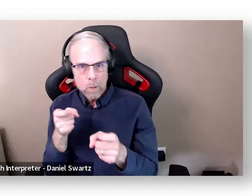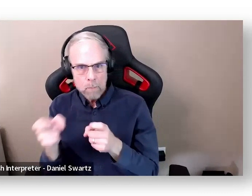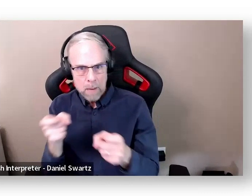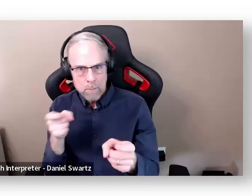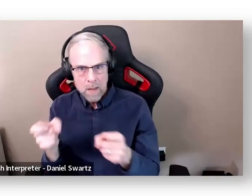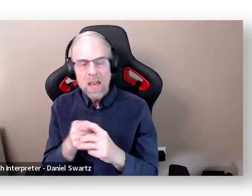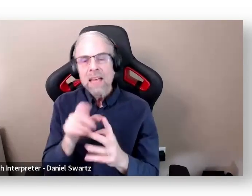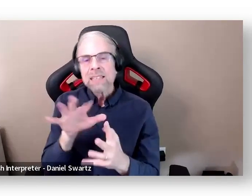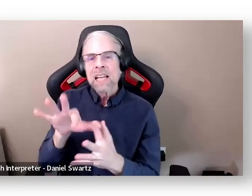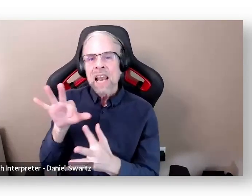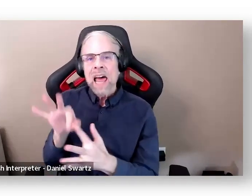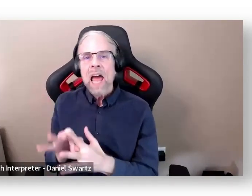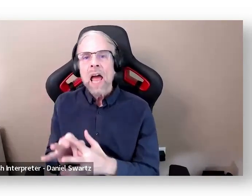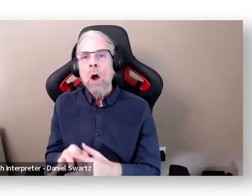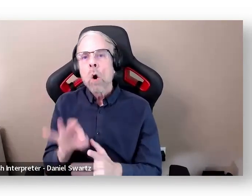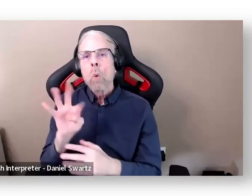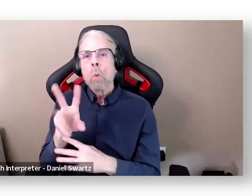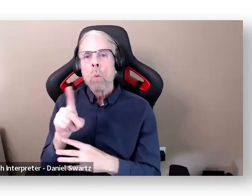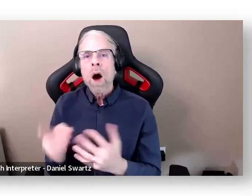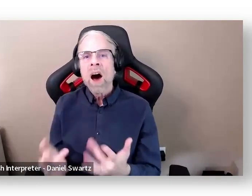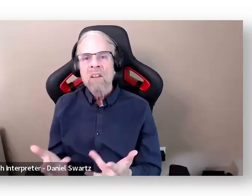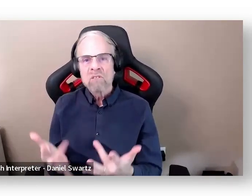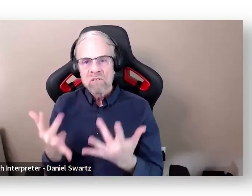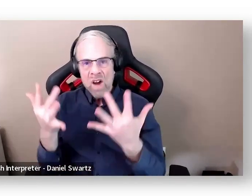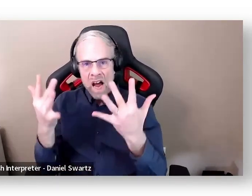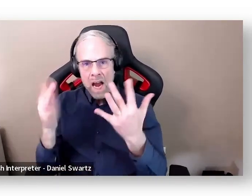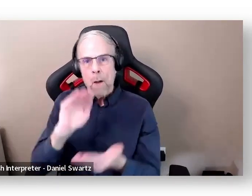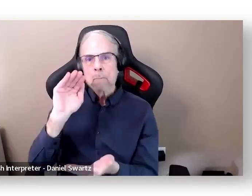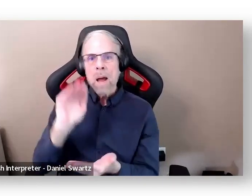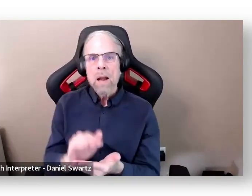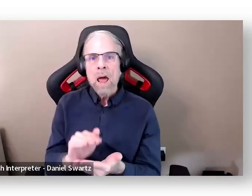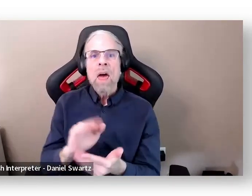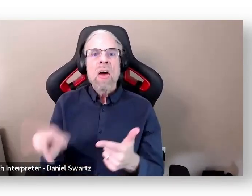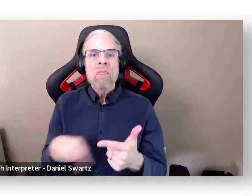en el servicio de territorio.